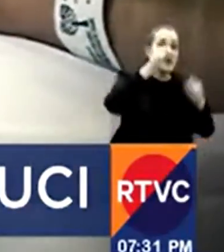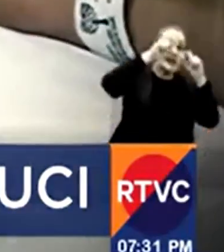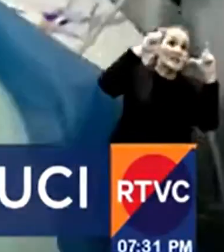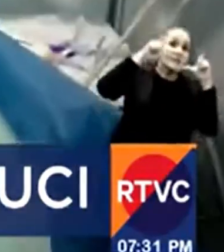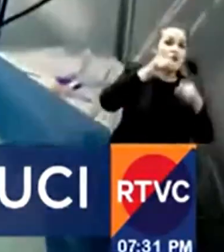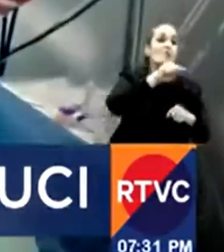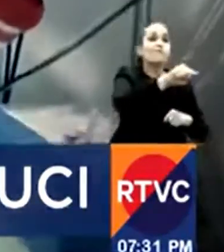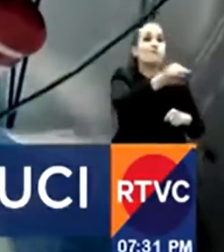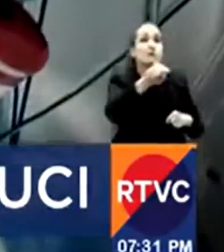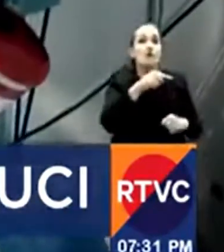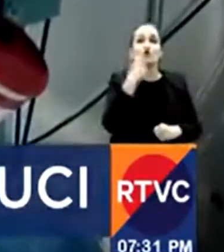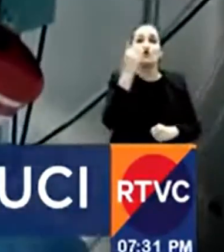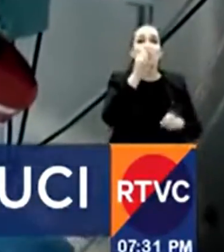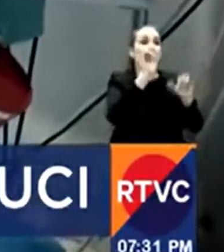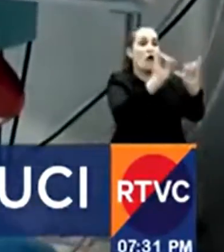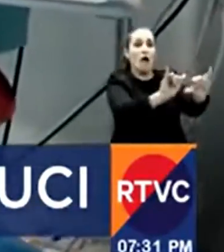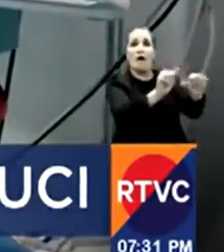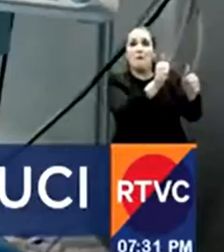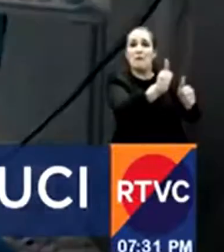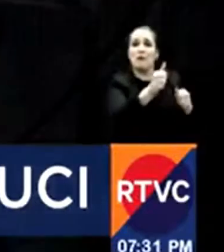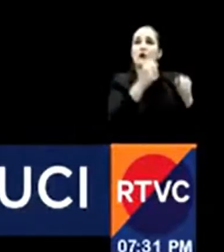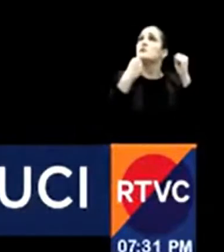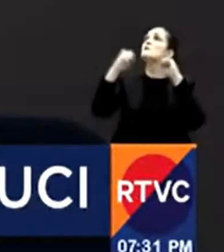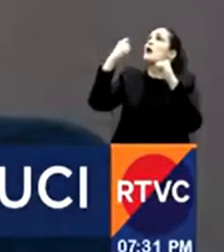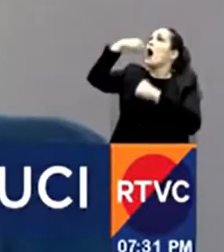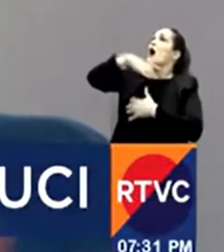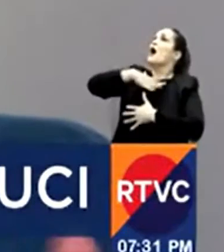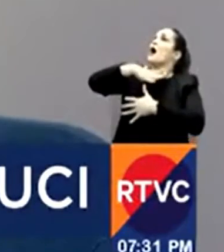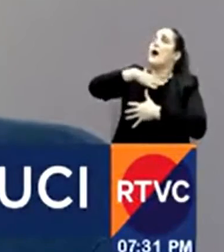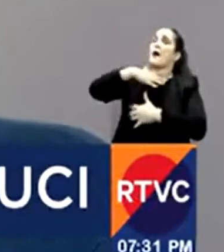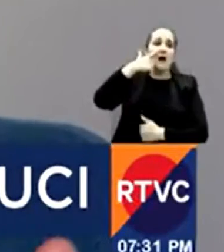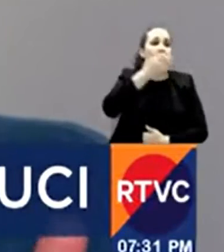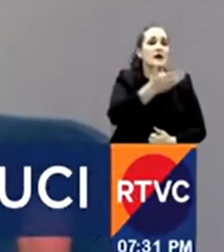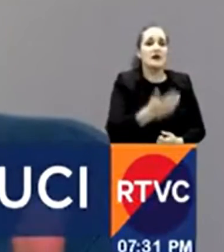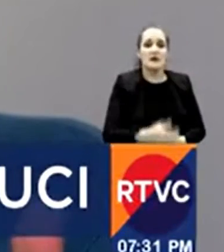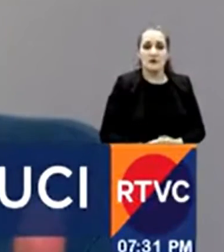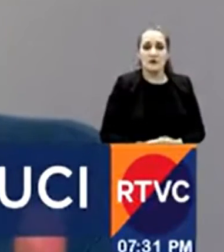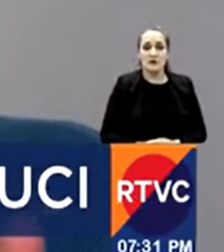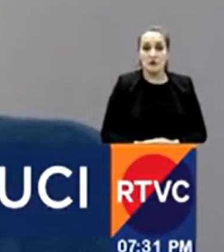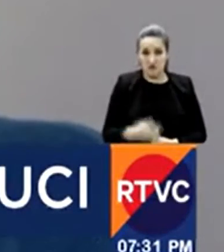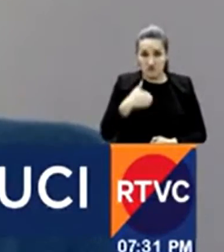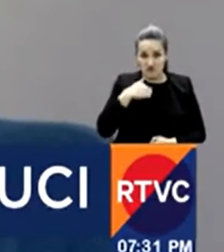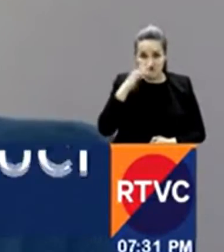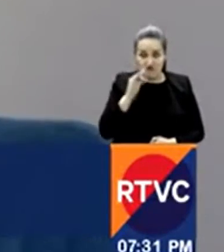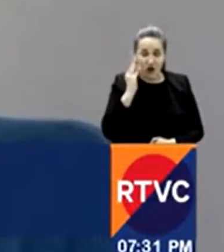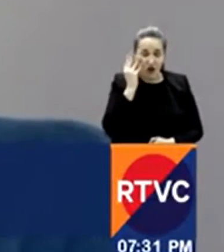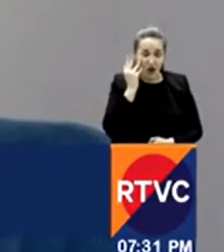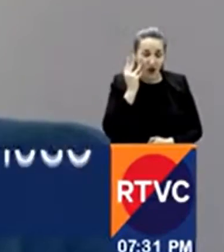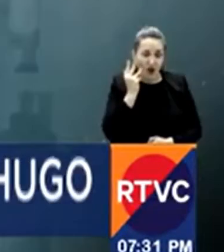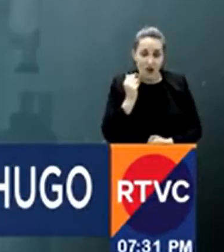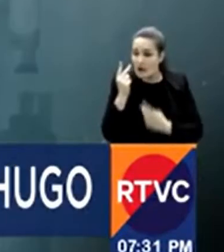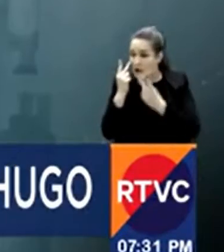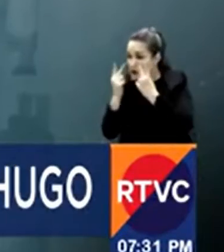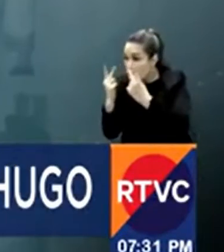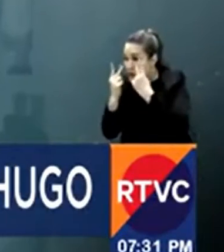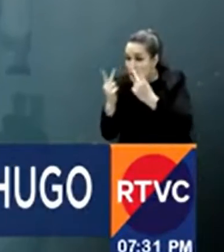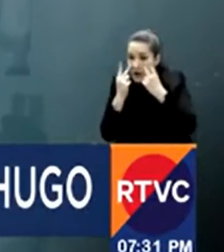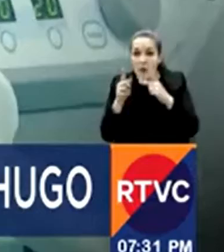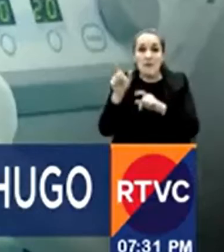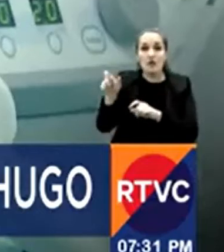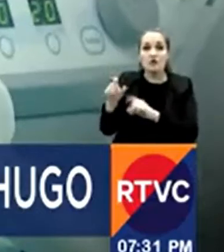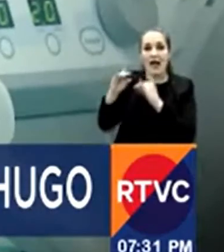UCI y debe estar desesperado. A mí me tocaba ver a diario todas las personas al